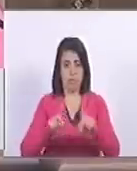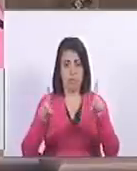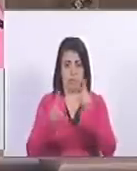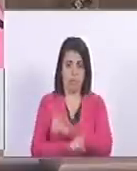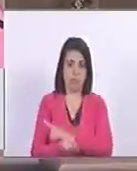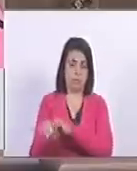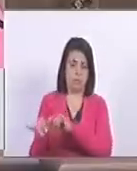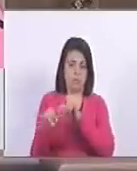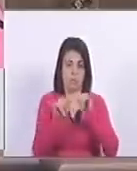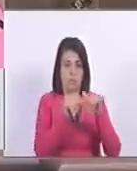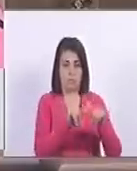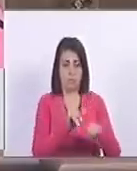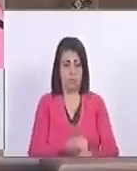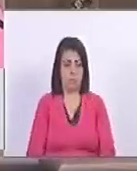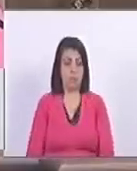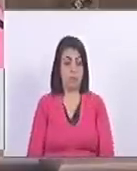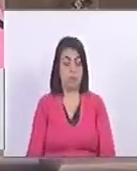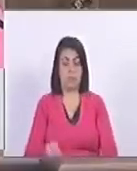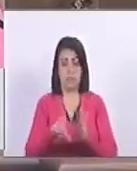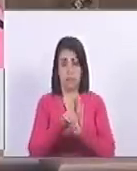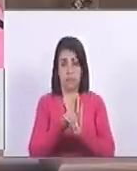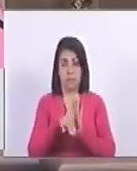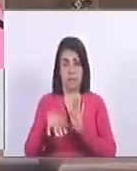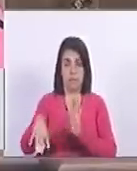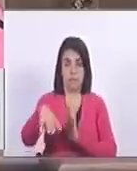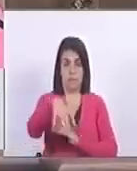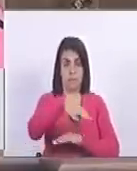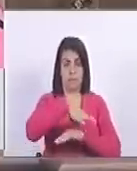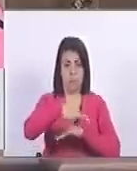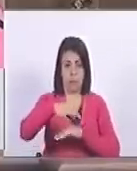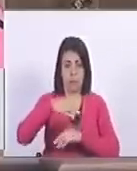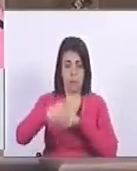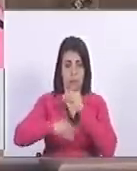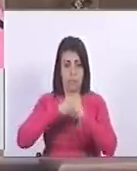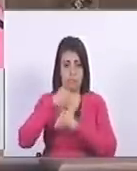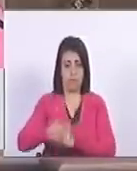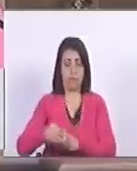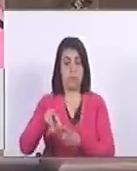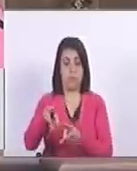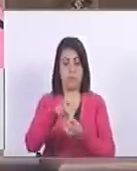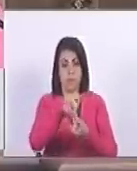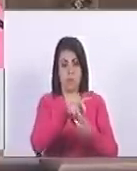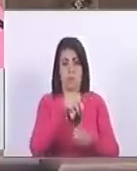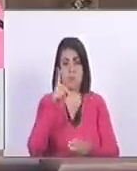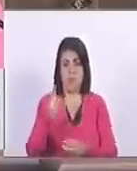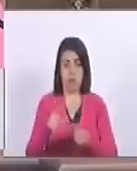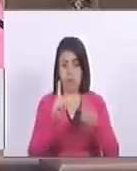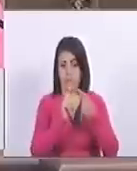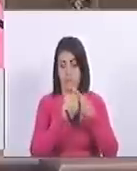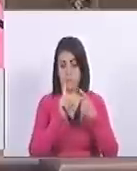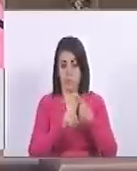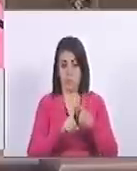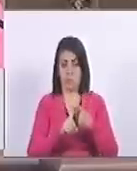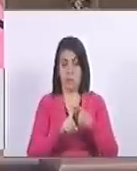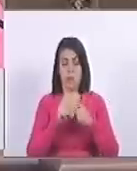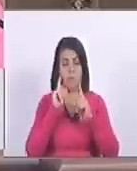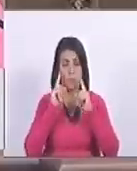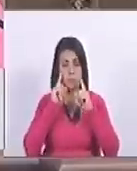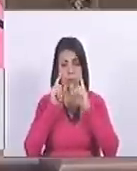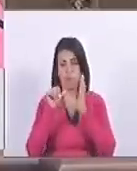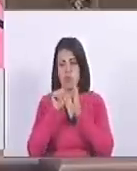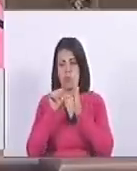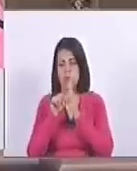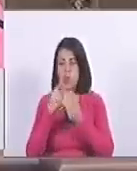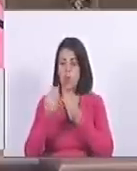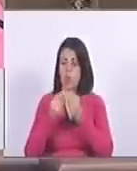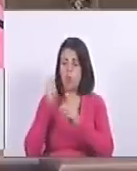similares o equivalentes. Las leyes estatales y ordenanzas que creen tributos deberán: 1. Definir el hecho